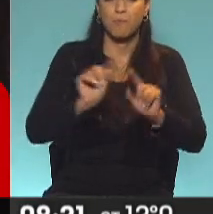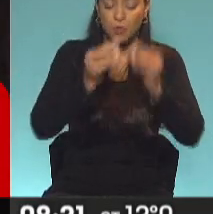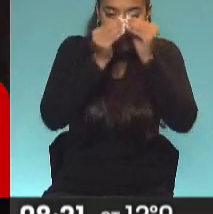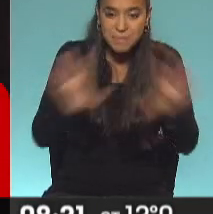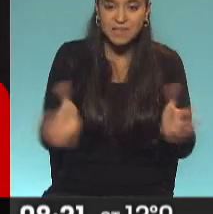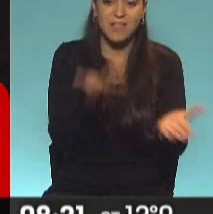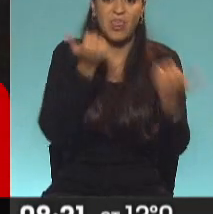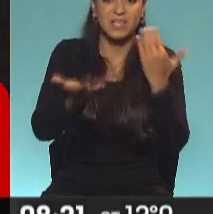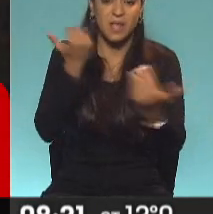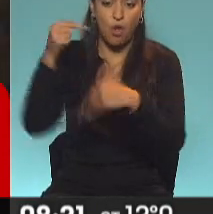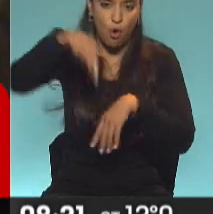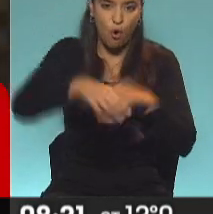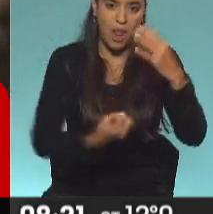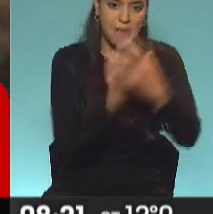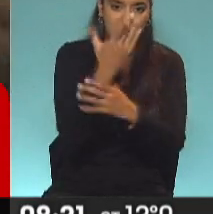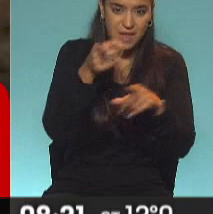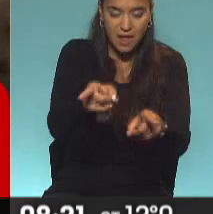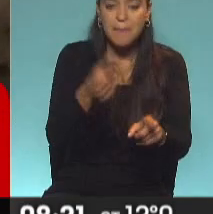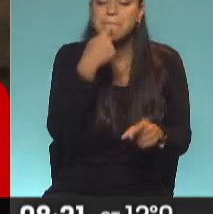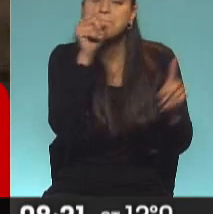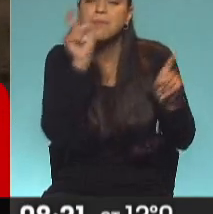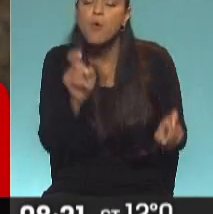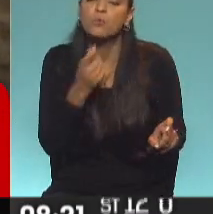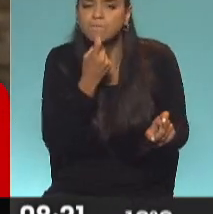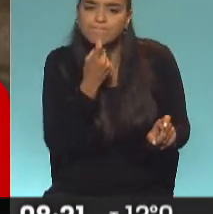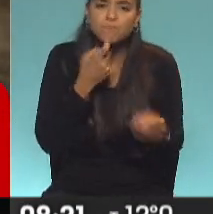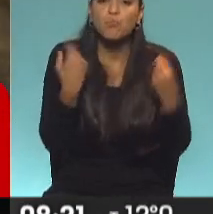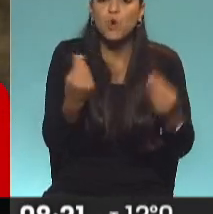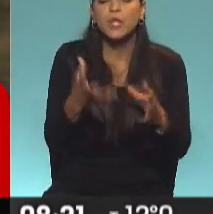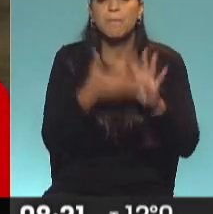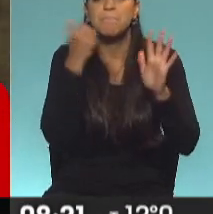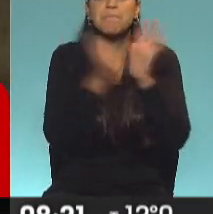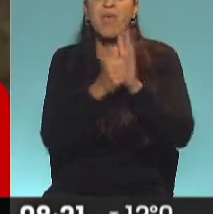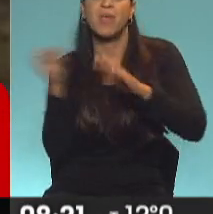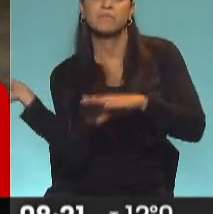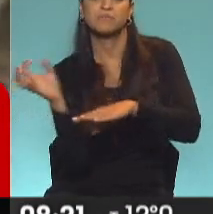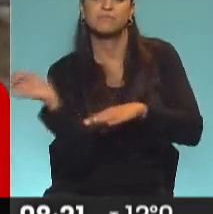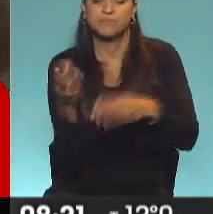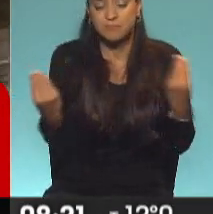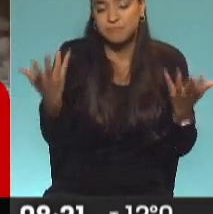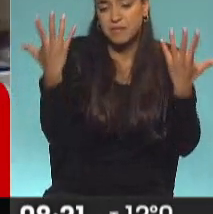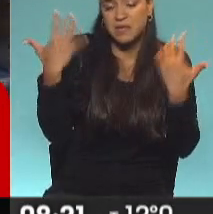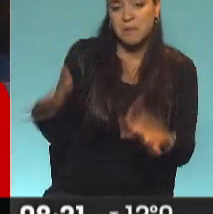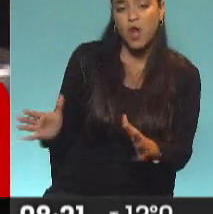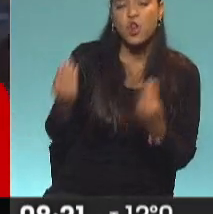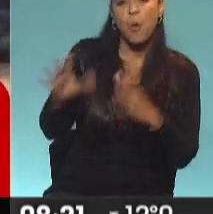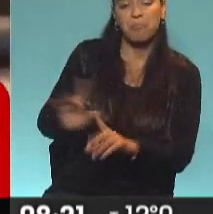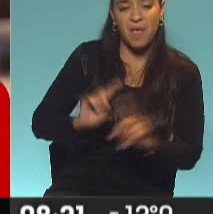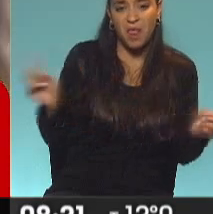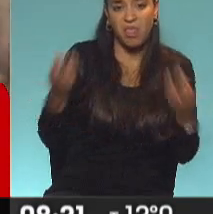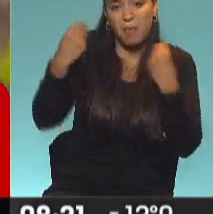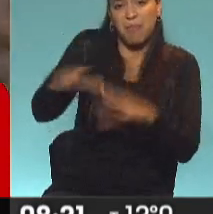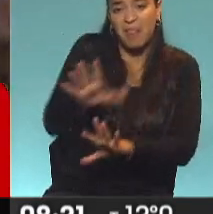de desalojo, claro, Silvia. durante esta mañana. Y la pregunta que nos hacemos siempre, ¿por qué tirar piedras? Bueno, porque no hay mucho para perder. Digo, no hay nada para